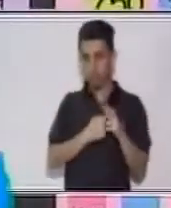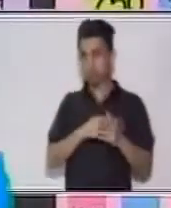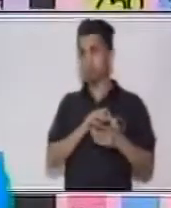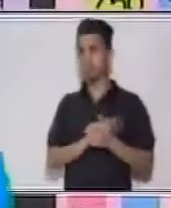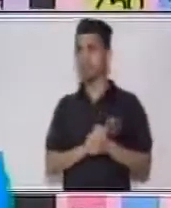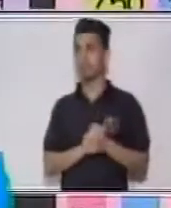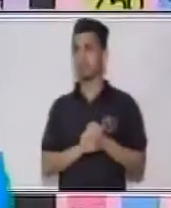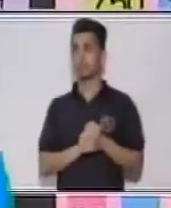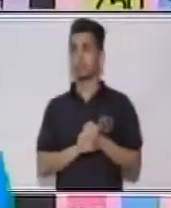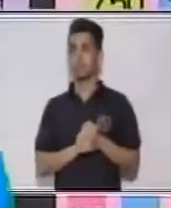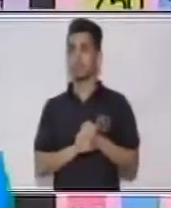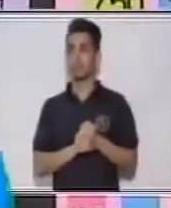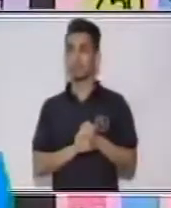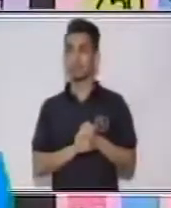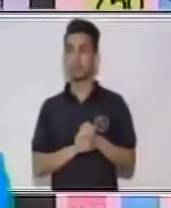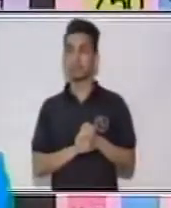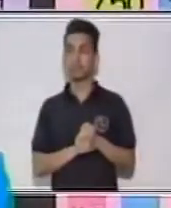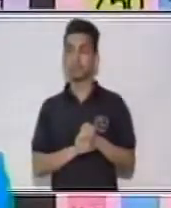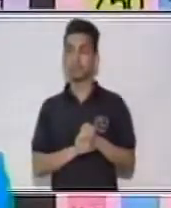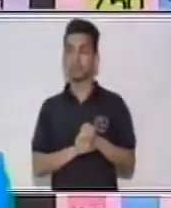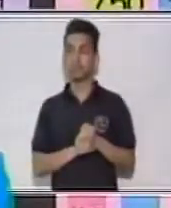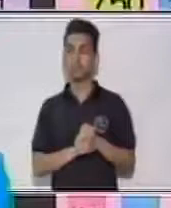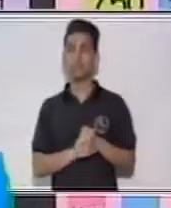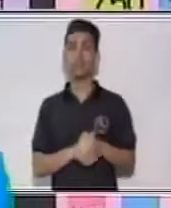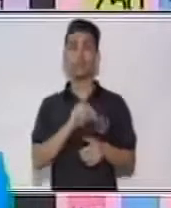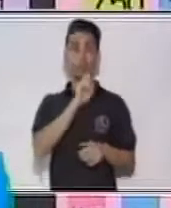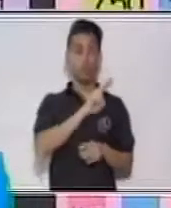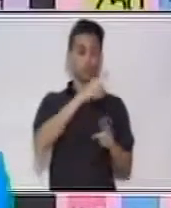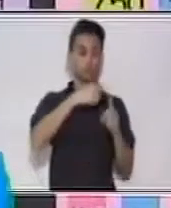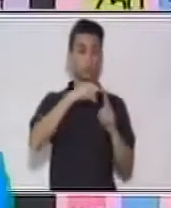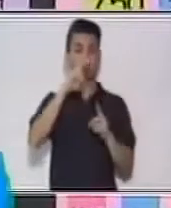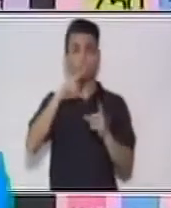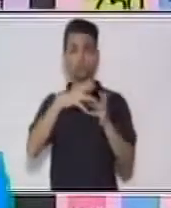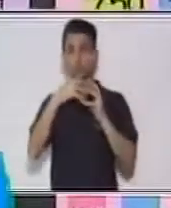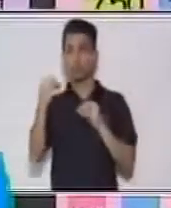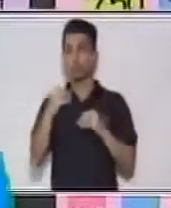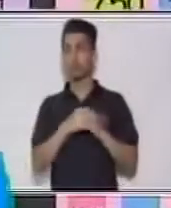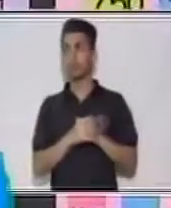2 entonces diríamos 2 más 2